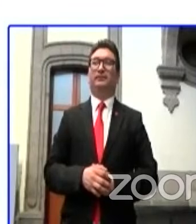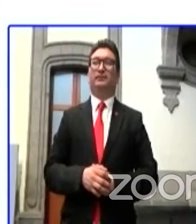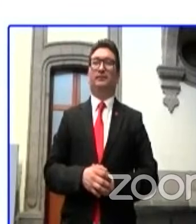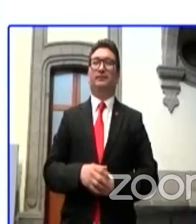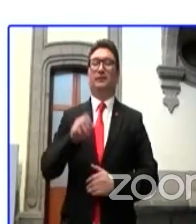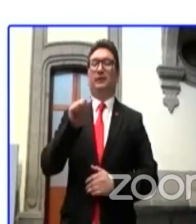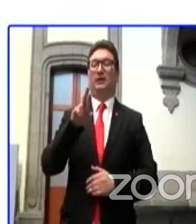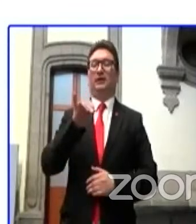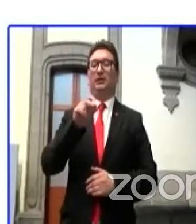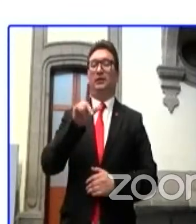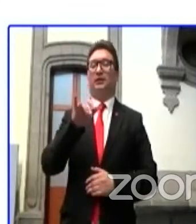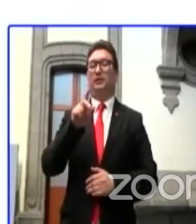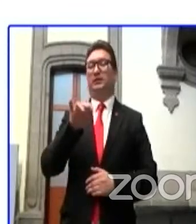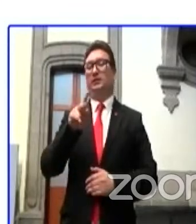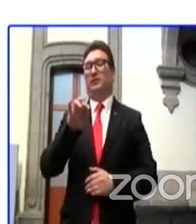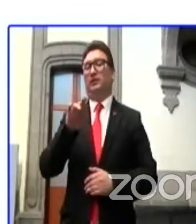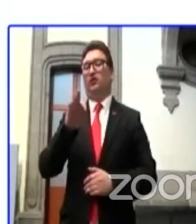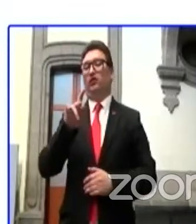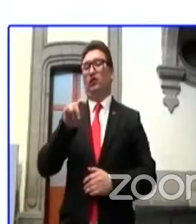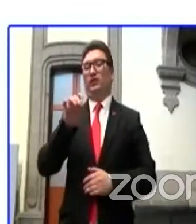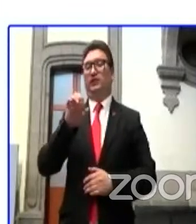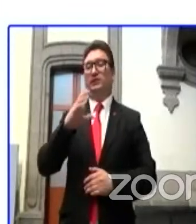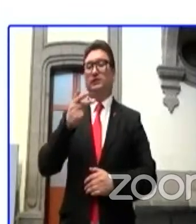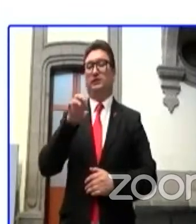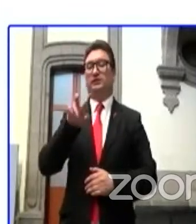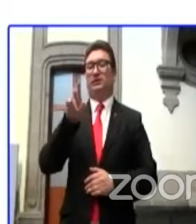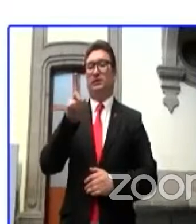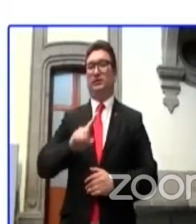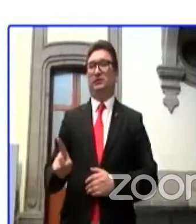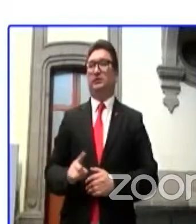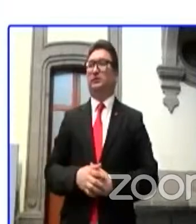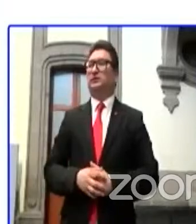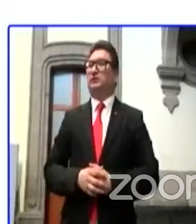Areli Livier Fuentes Chávez.